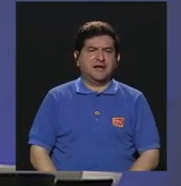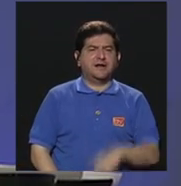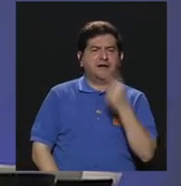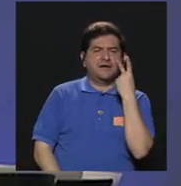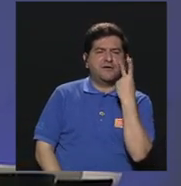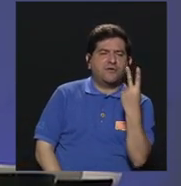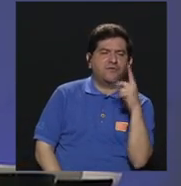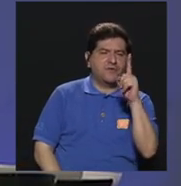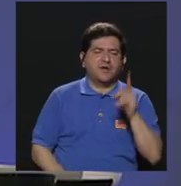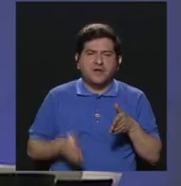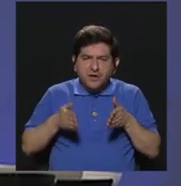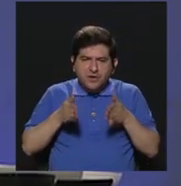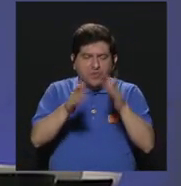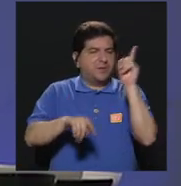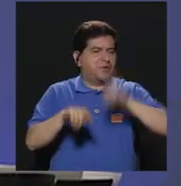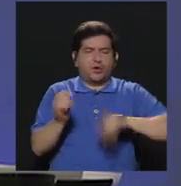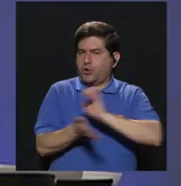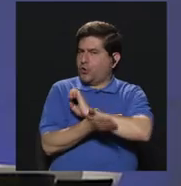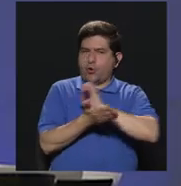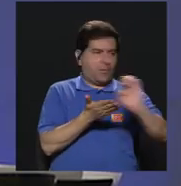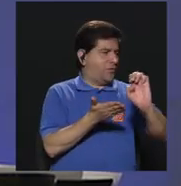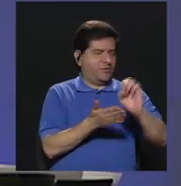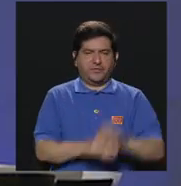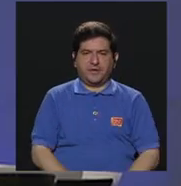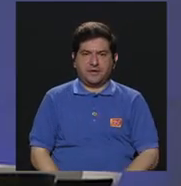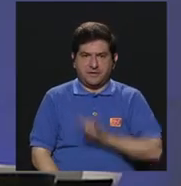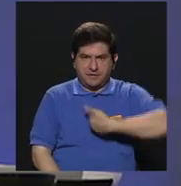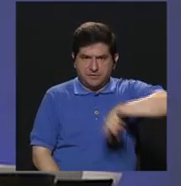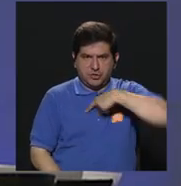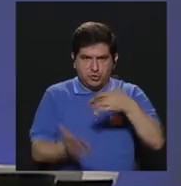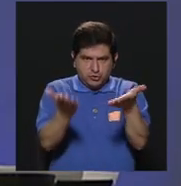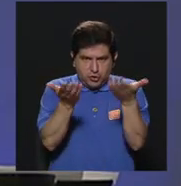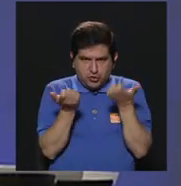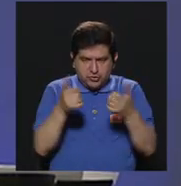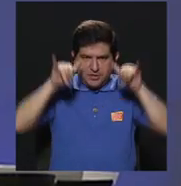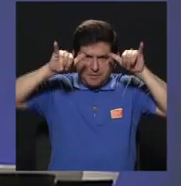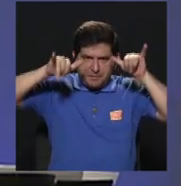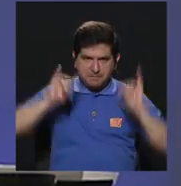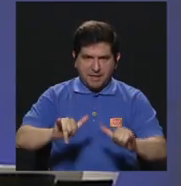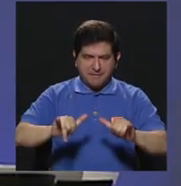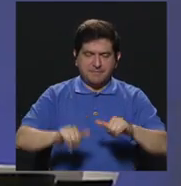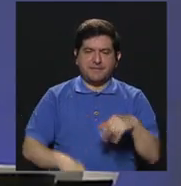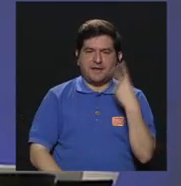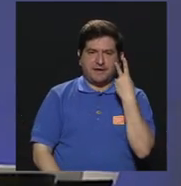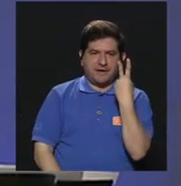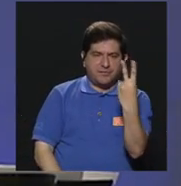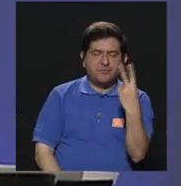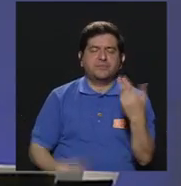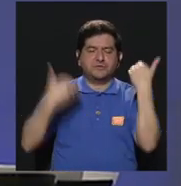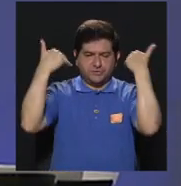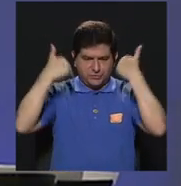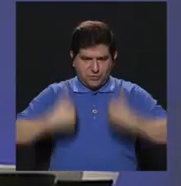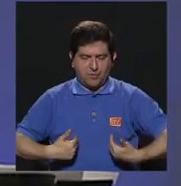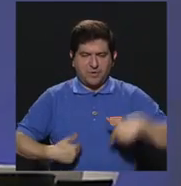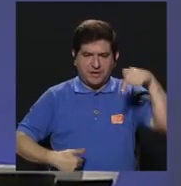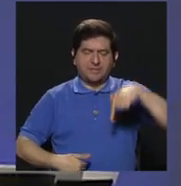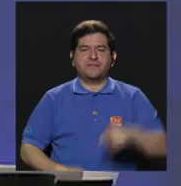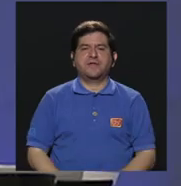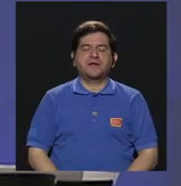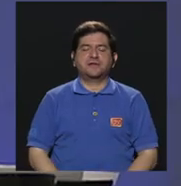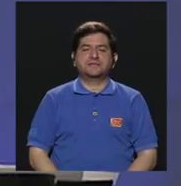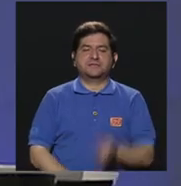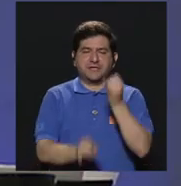verla como una vía ineludible si realmente deseamos preservar la visión humanística de esta